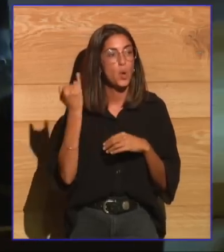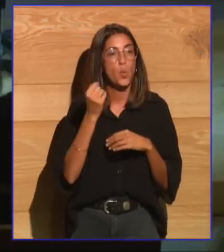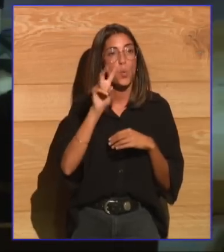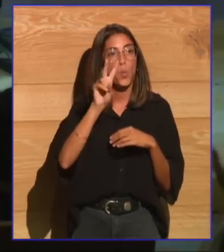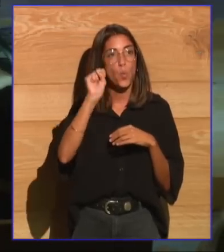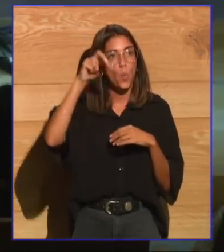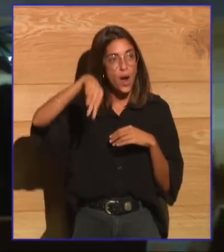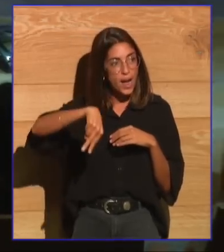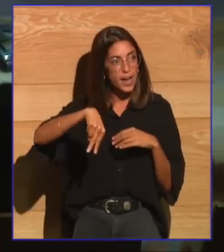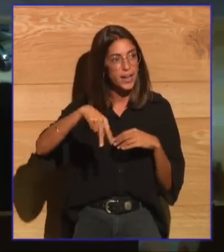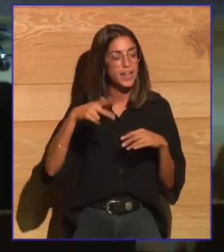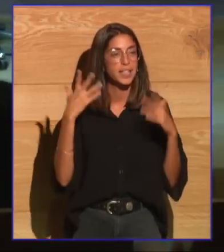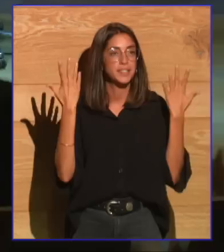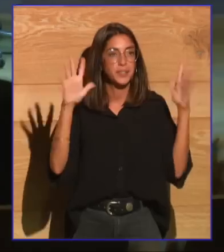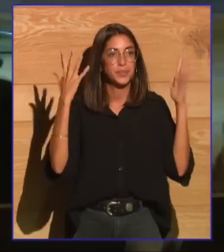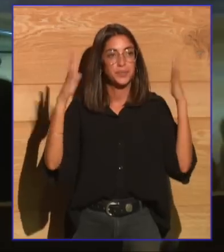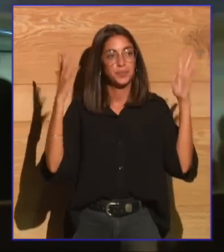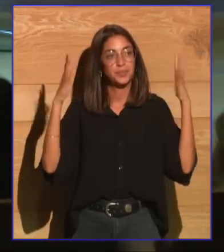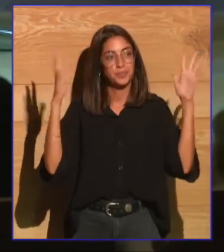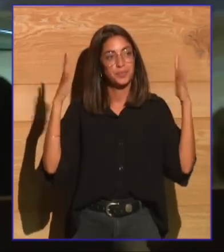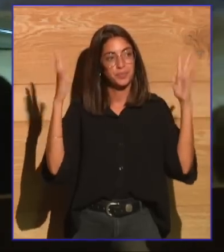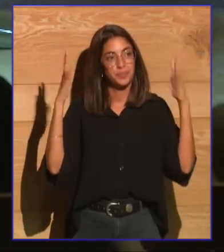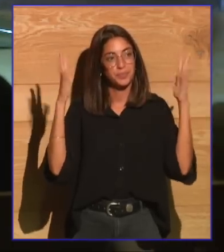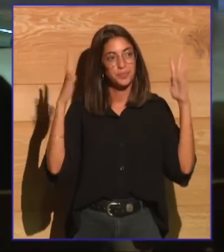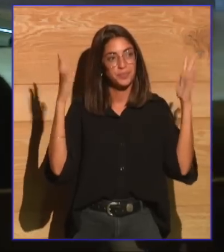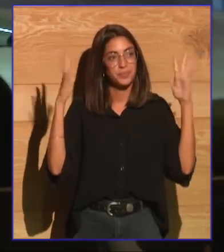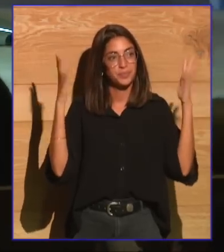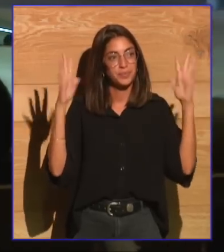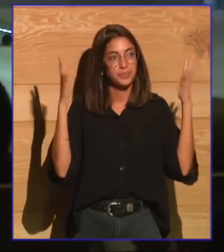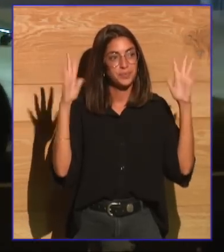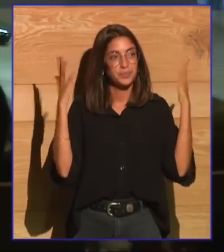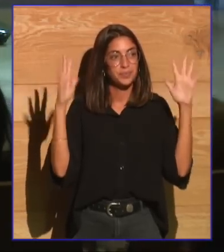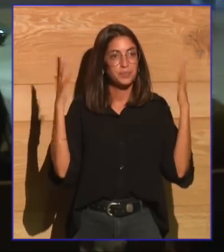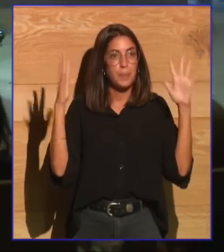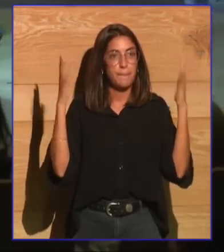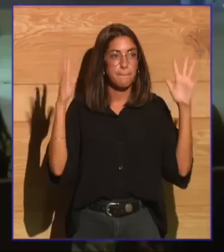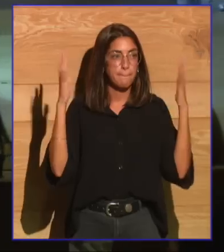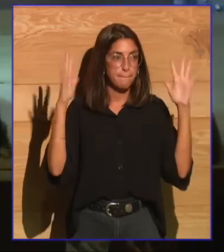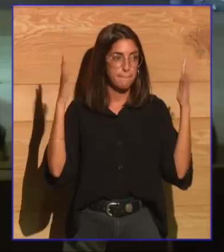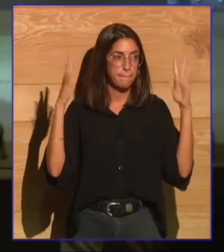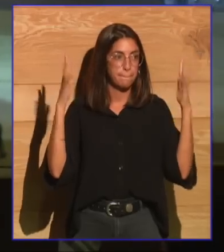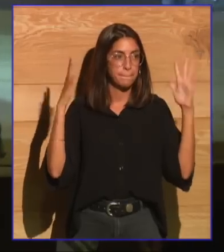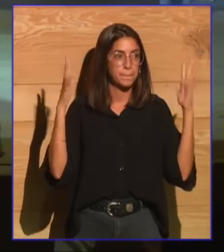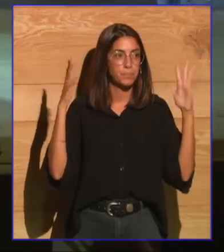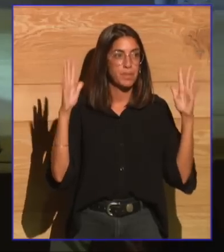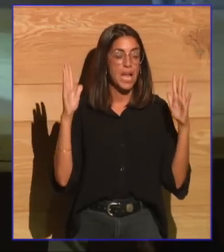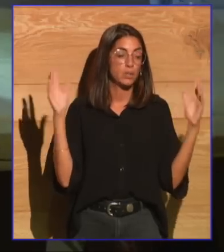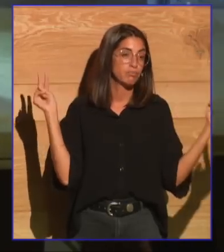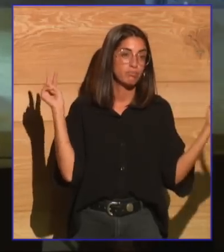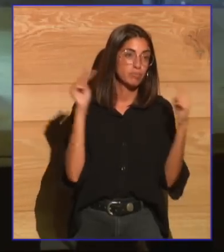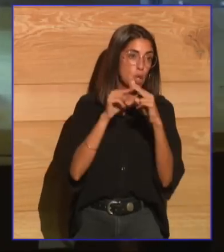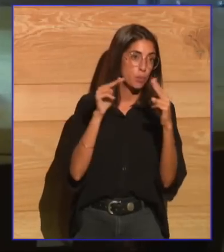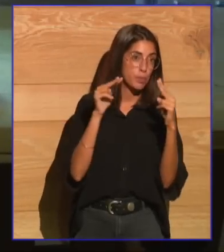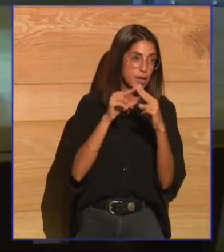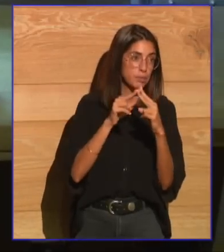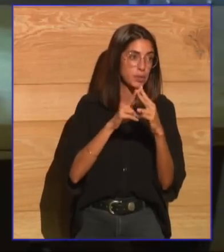es lo único que arturo gonzález campos buscamos nuestros votos pero con